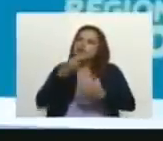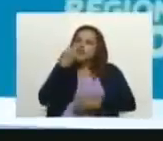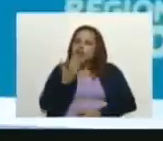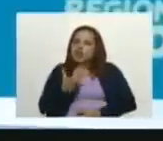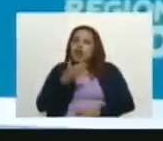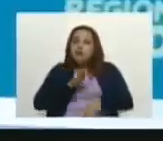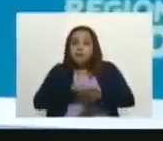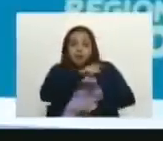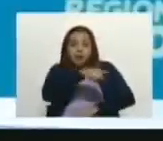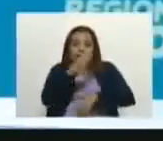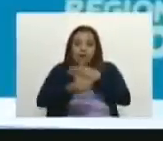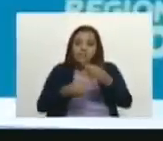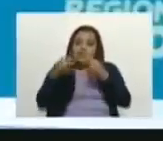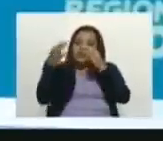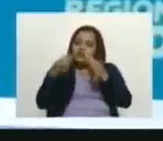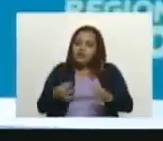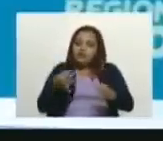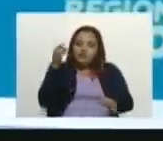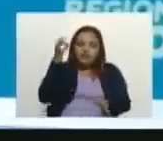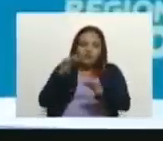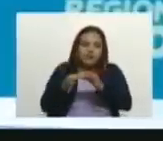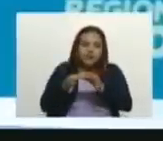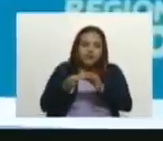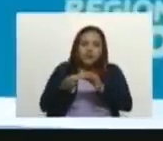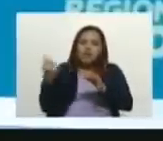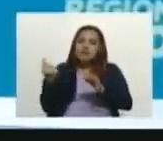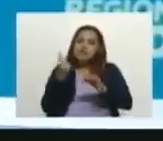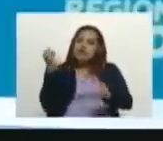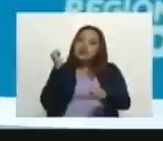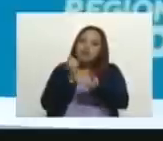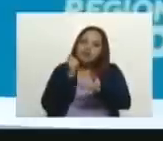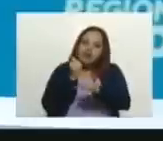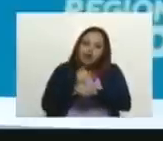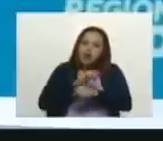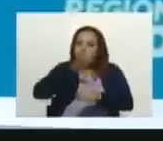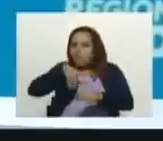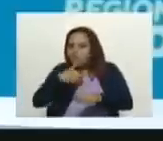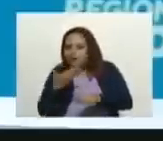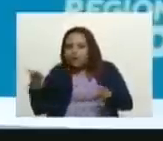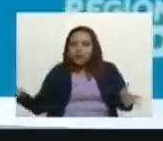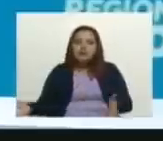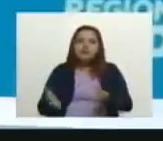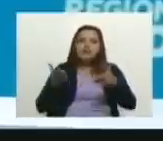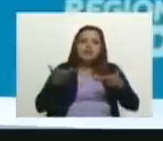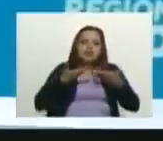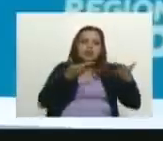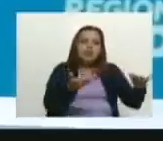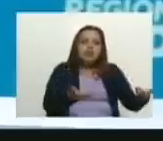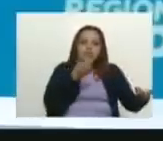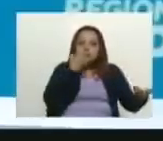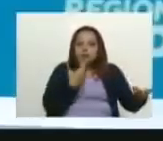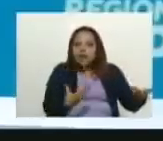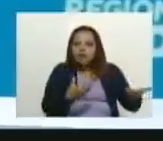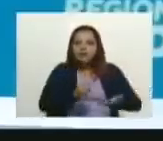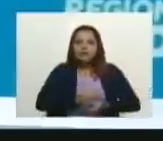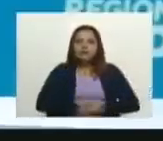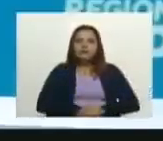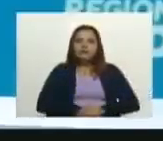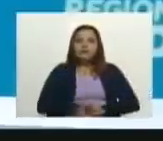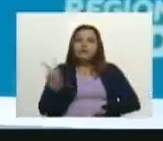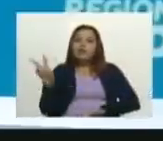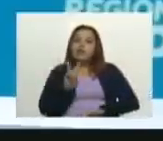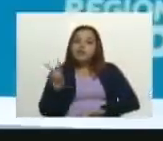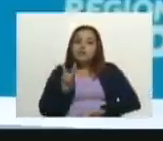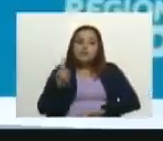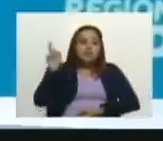lo hace con fe en que solo el trabajo nos va a dar la prosperidad que